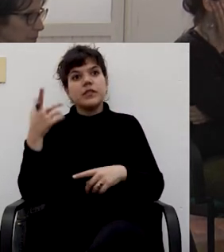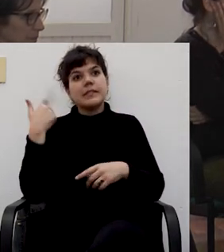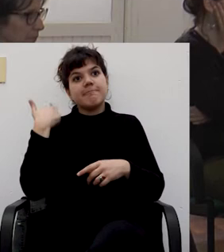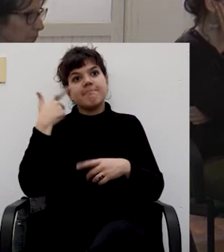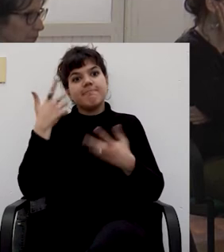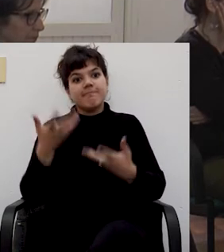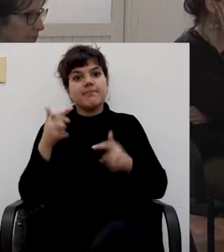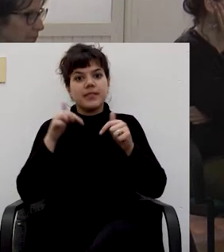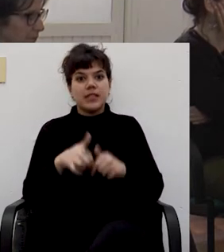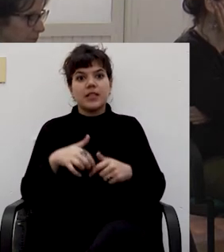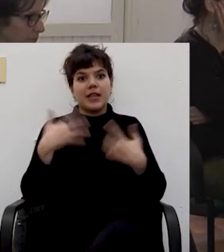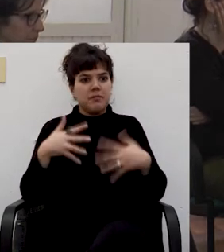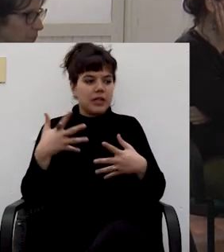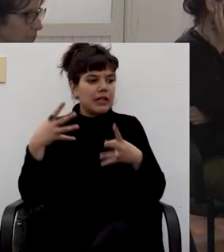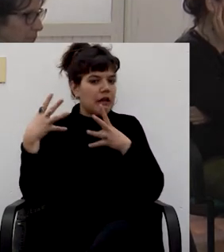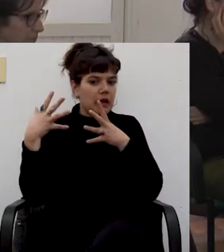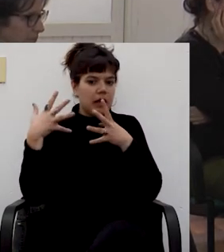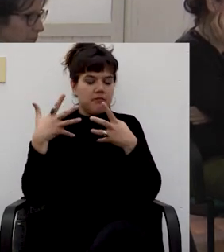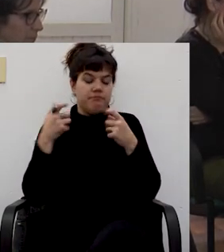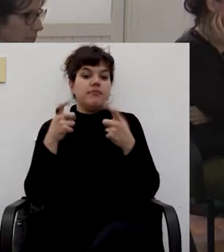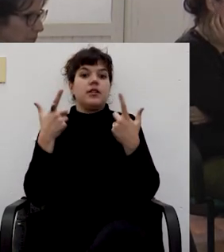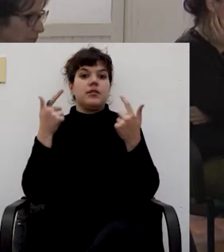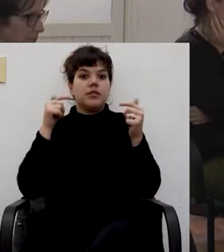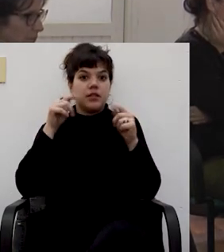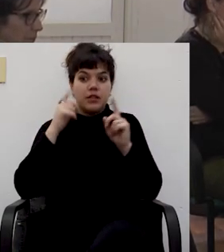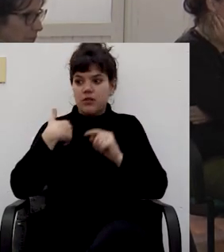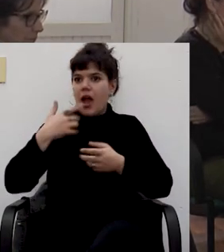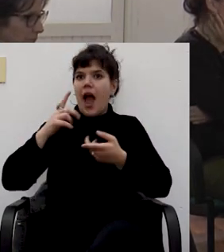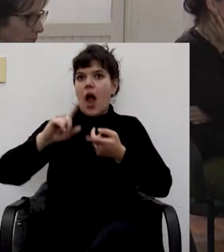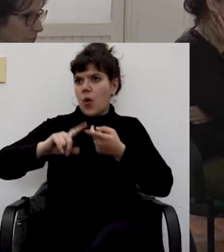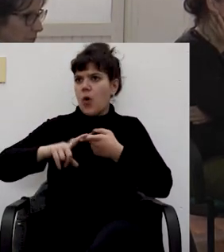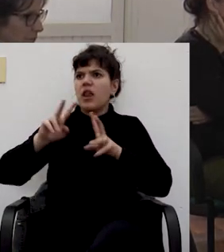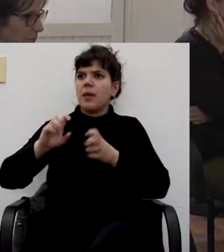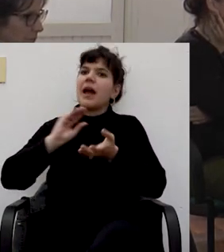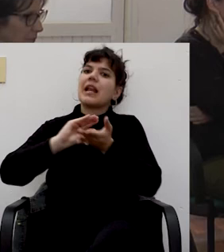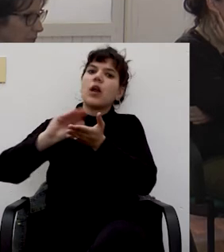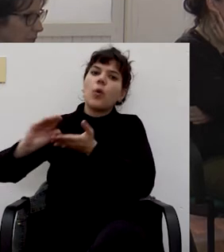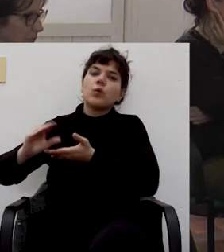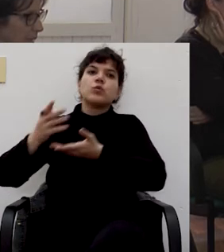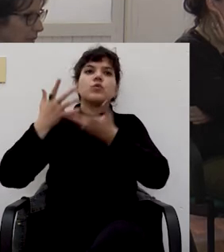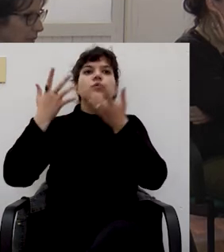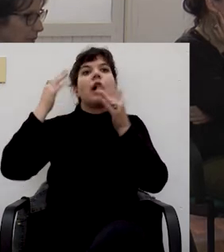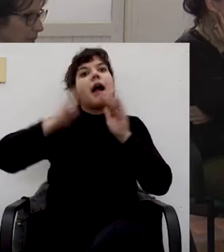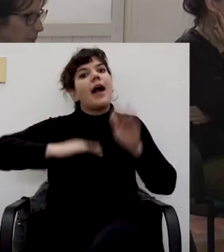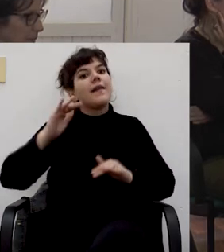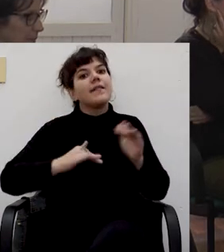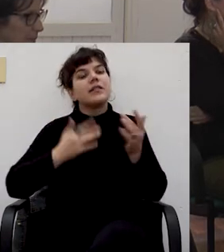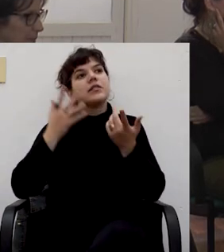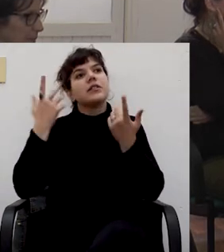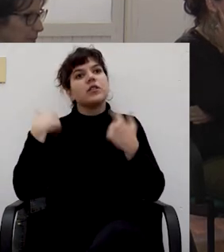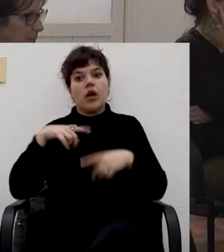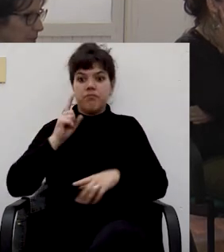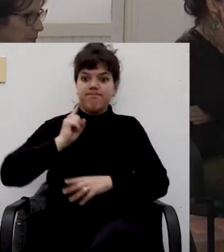bueno, esto tiene un montón de impactos, completamente de acuerdo con el tema de los recursos. A veces es, bueno, como muy declarativo